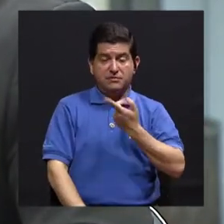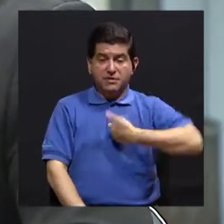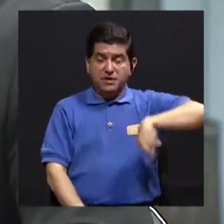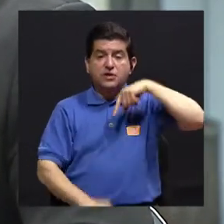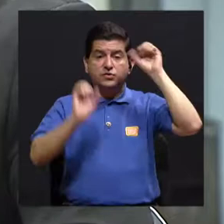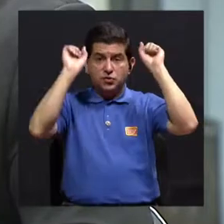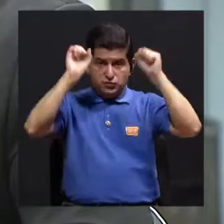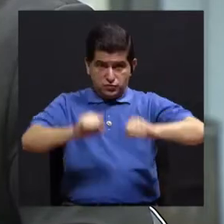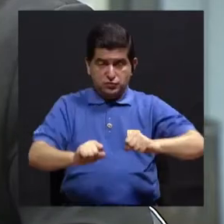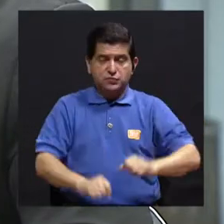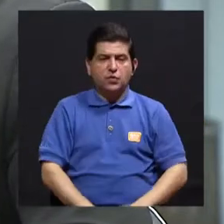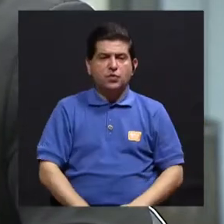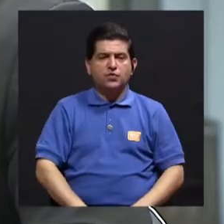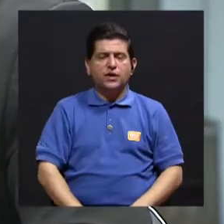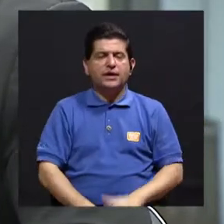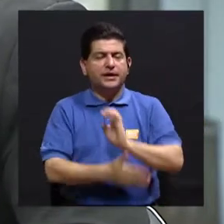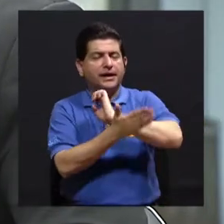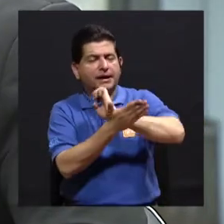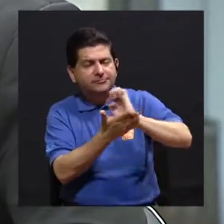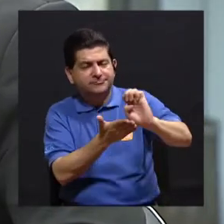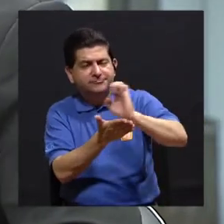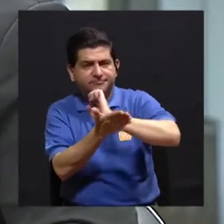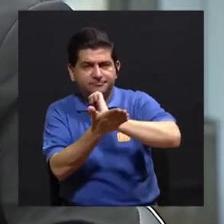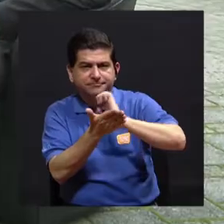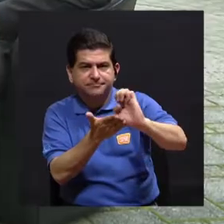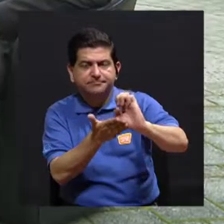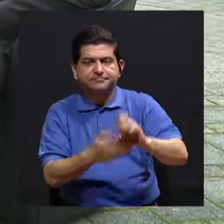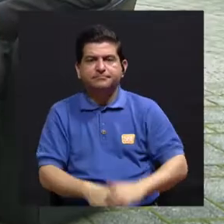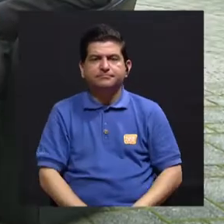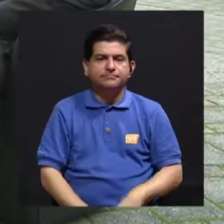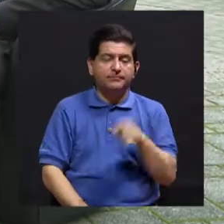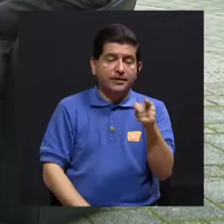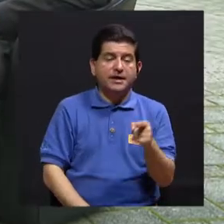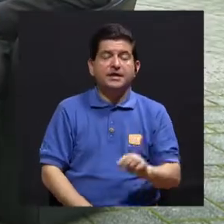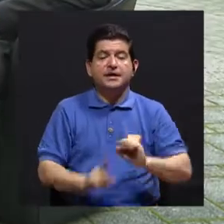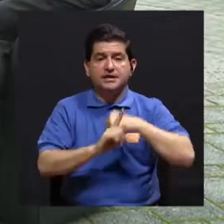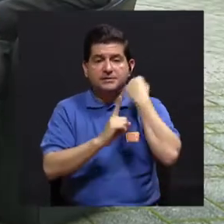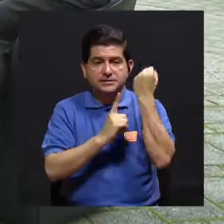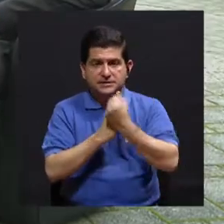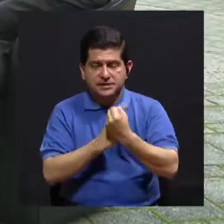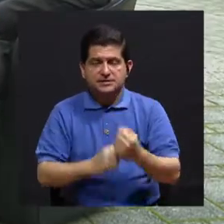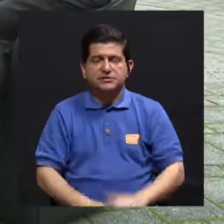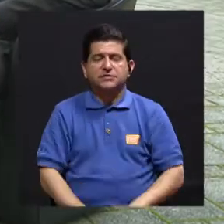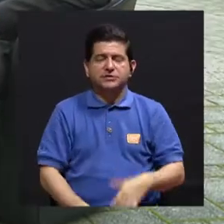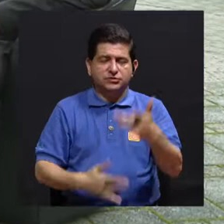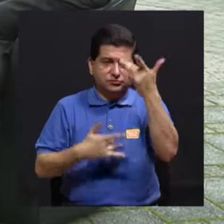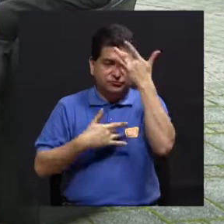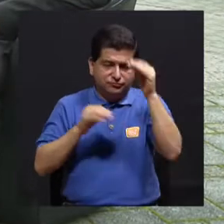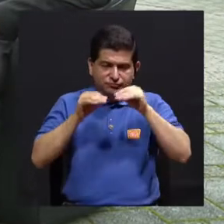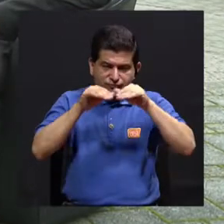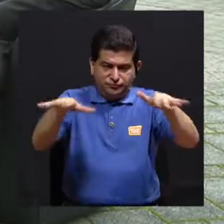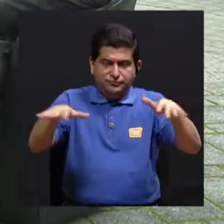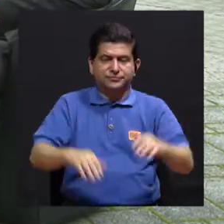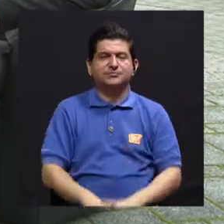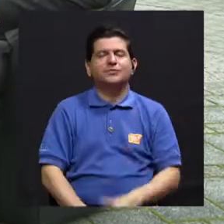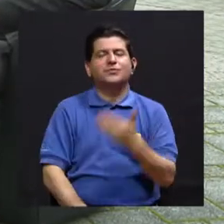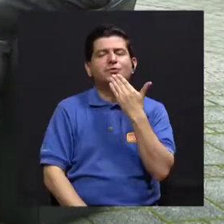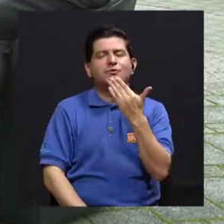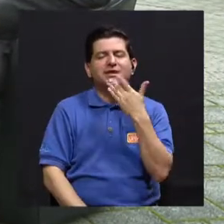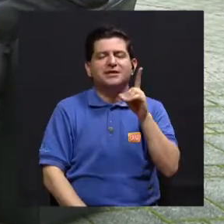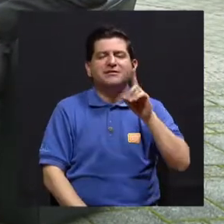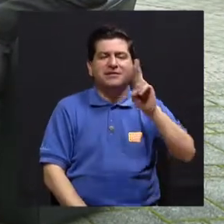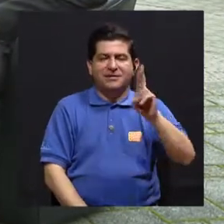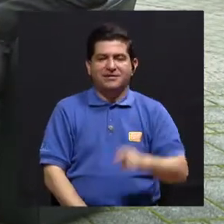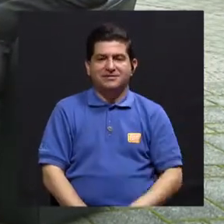podamos seguir previniendo pues este este tipo de contagios, ¿verdad? Claro.